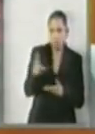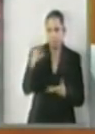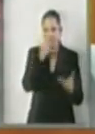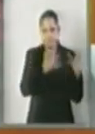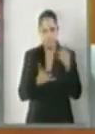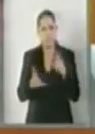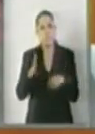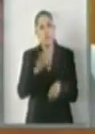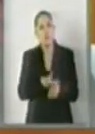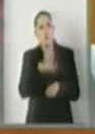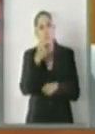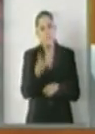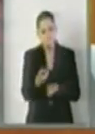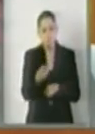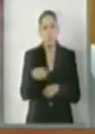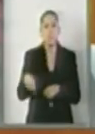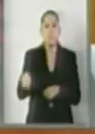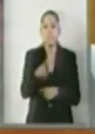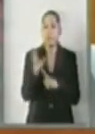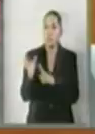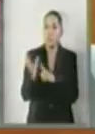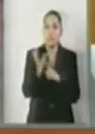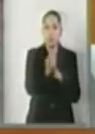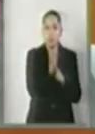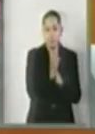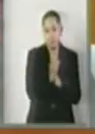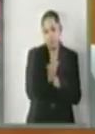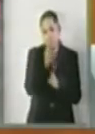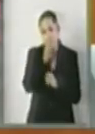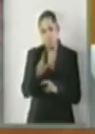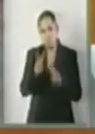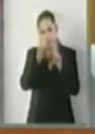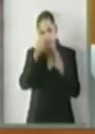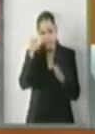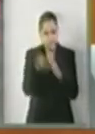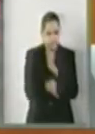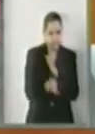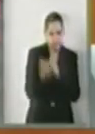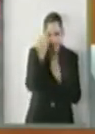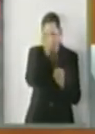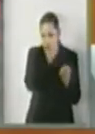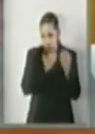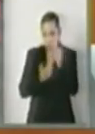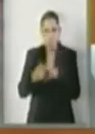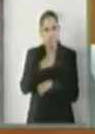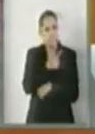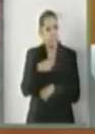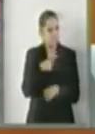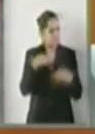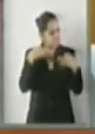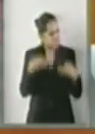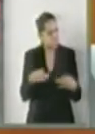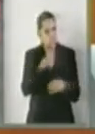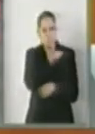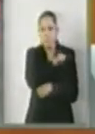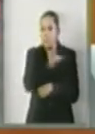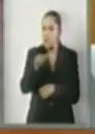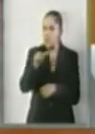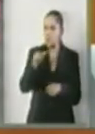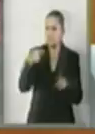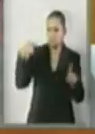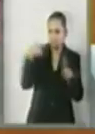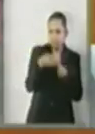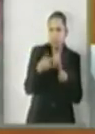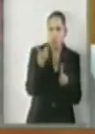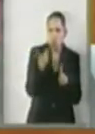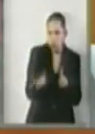es importante que los comités técnicos se apeguen exclusivamente a los criterios de eficiencia, de